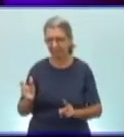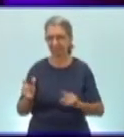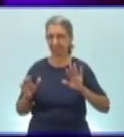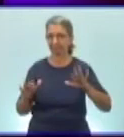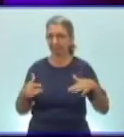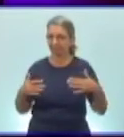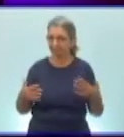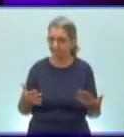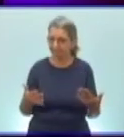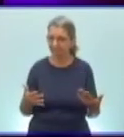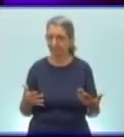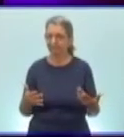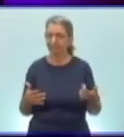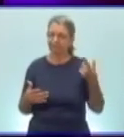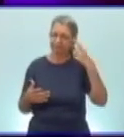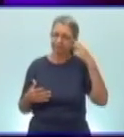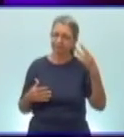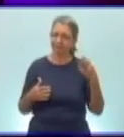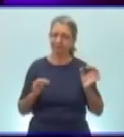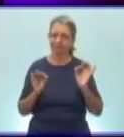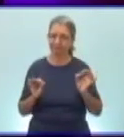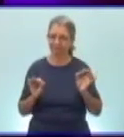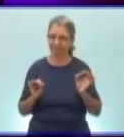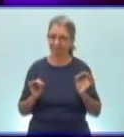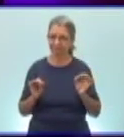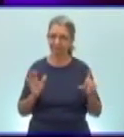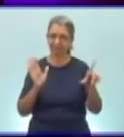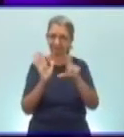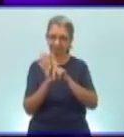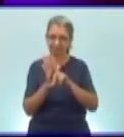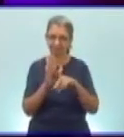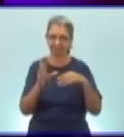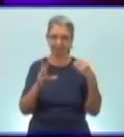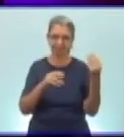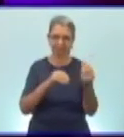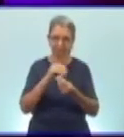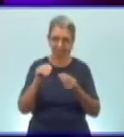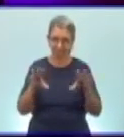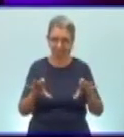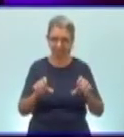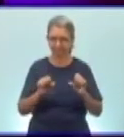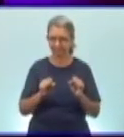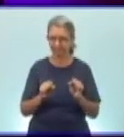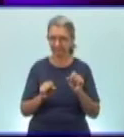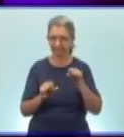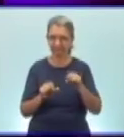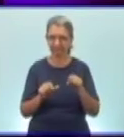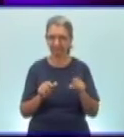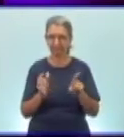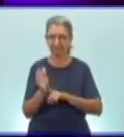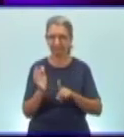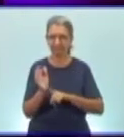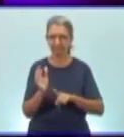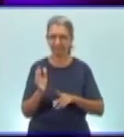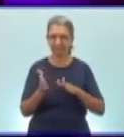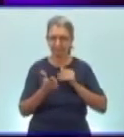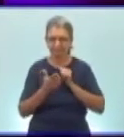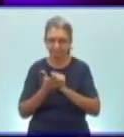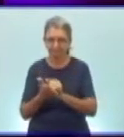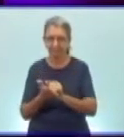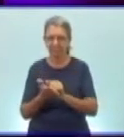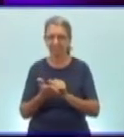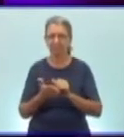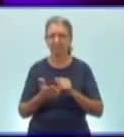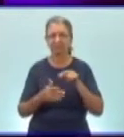cuando analizamos siempre con la ley de conservación de la energía mecánica, trabajamos ahí que estas fuerzas no